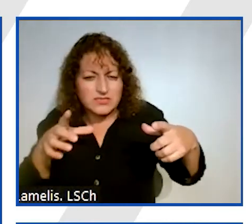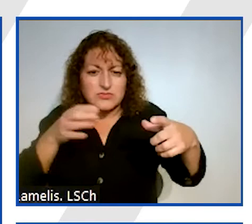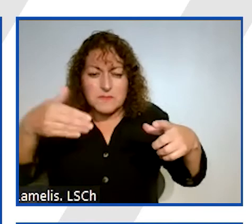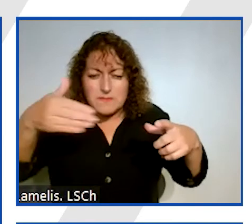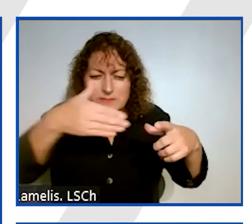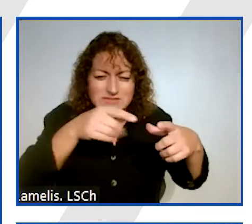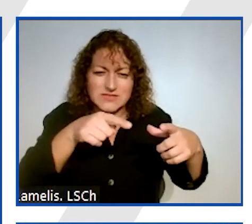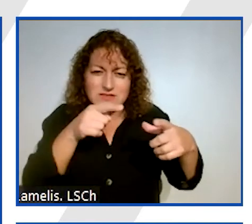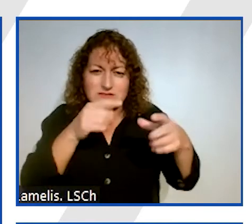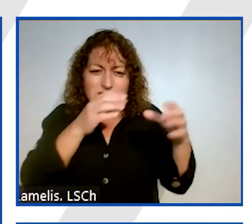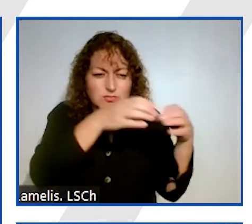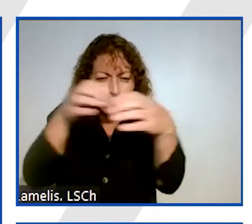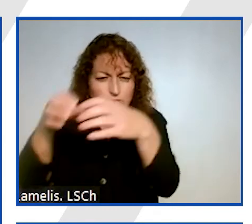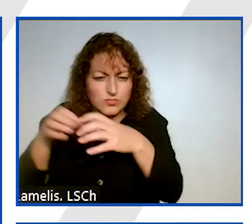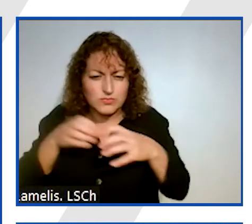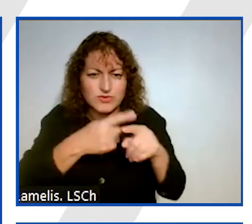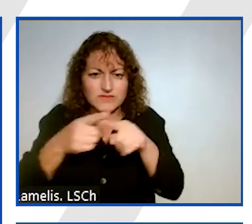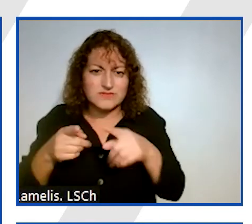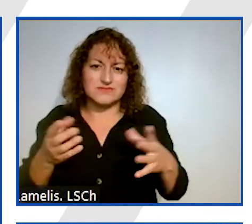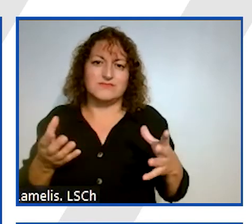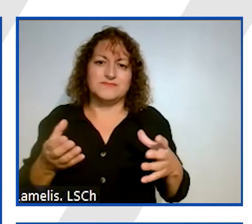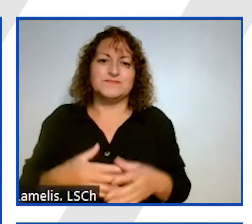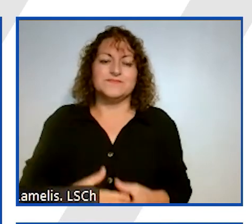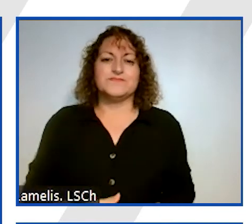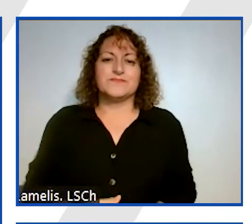con un proceso escalado en su complejidad.